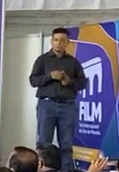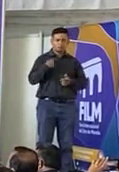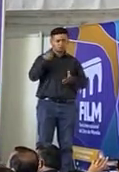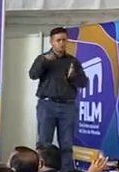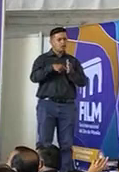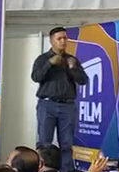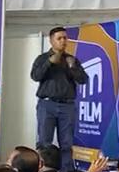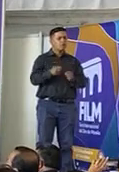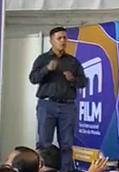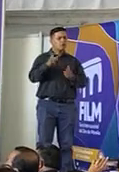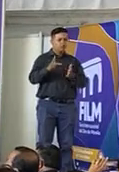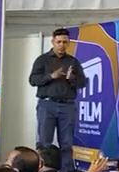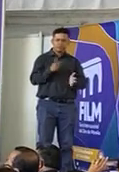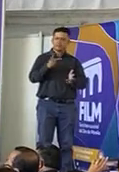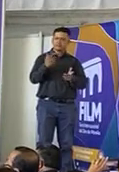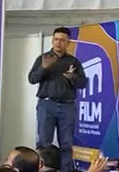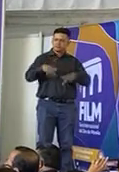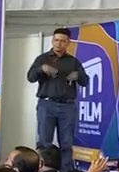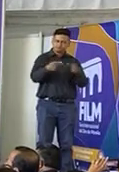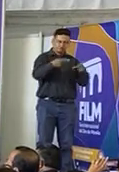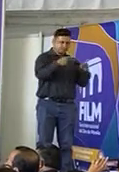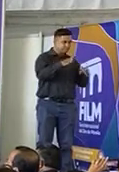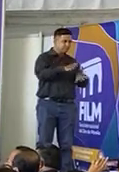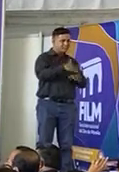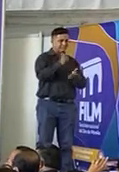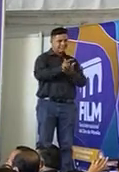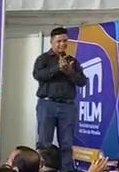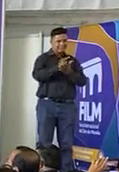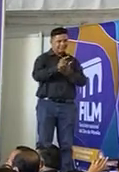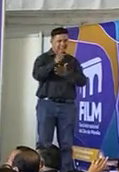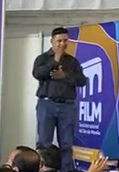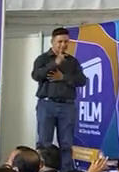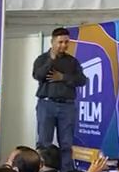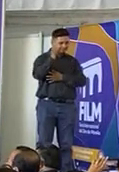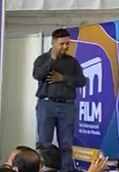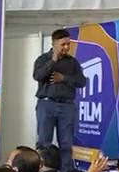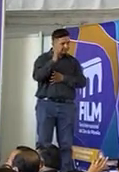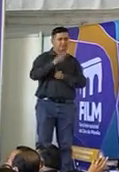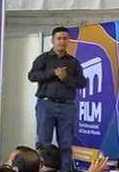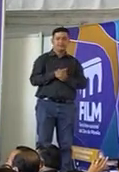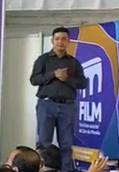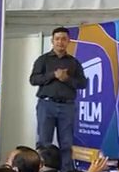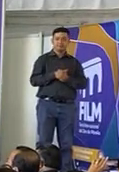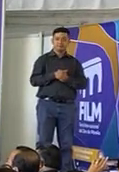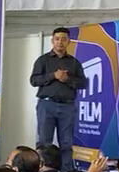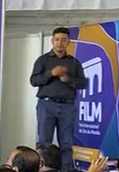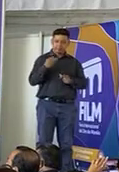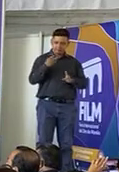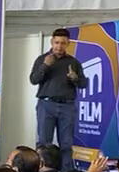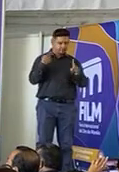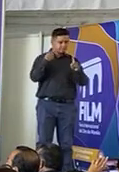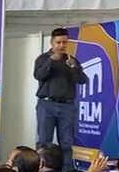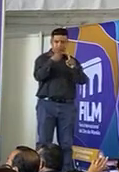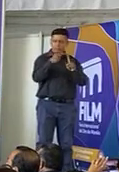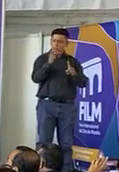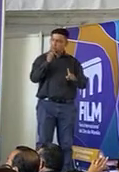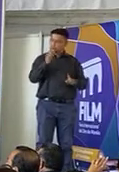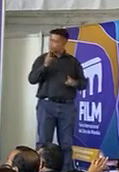seguramente venderán mucho, que es uno de los objetivos del libro, y también a todo el gobierno